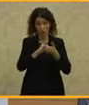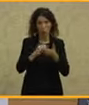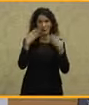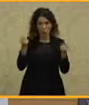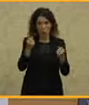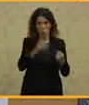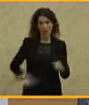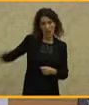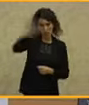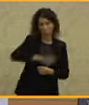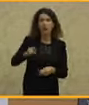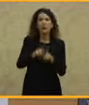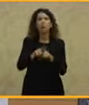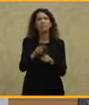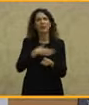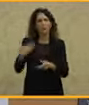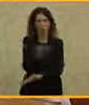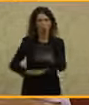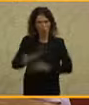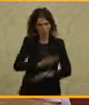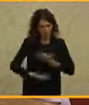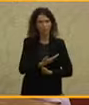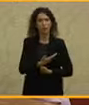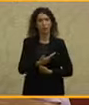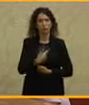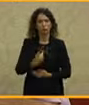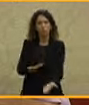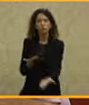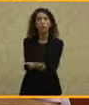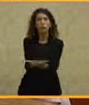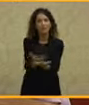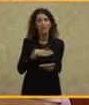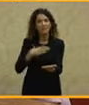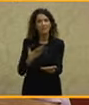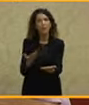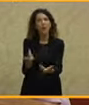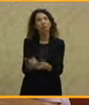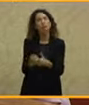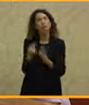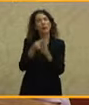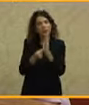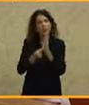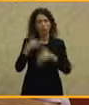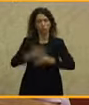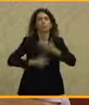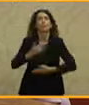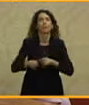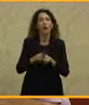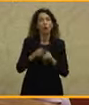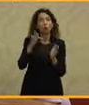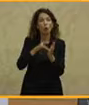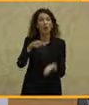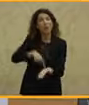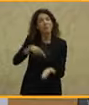la cultura colaborativa. Tendemos nuestra mano para la puesta en marcha de medidas enfocadas a dar respuesta a las